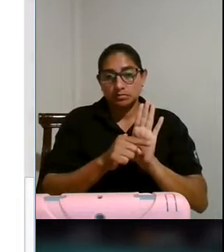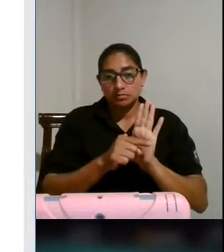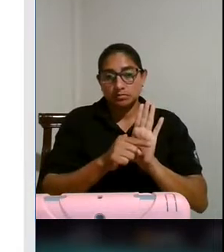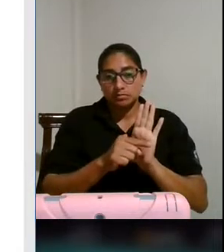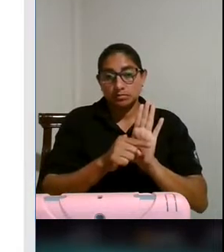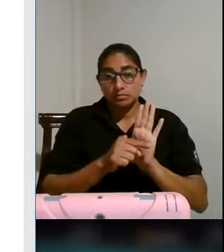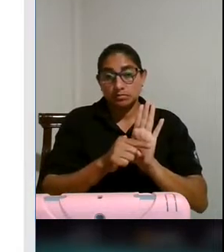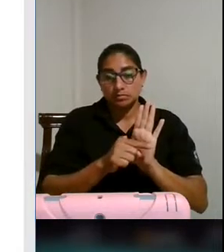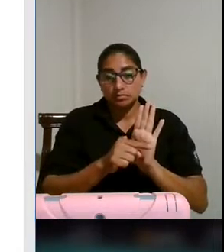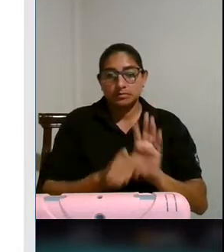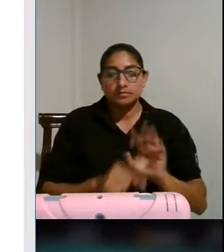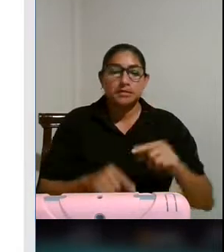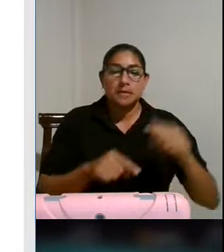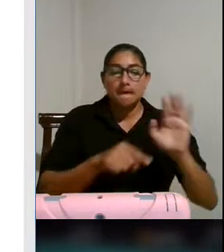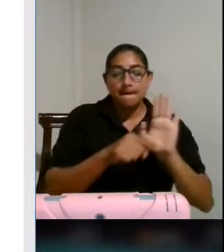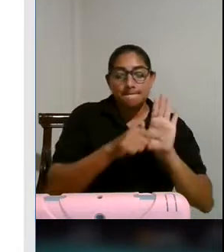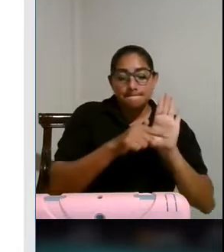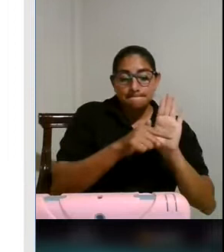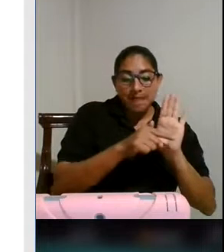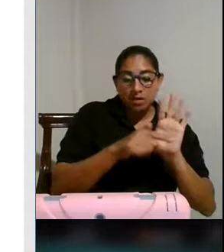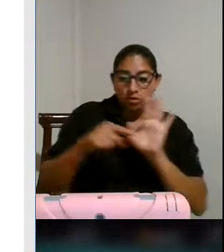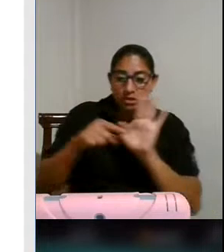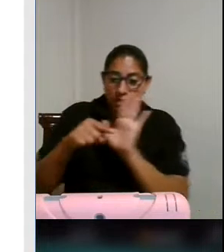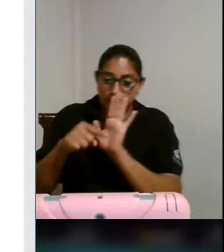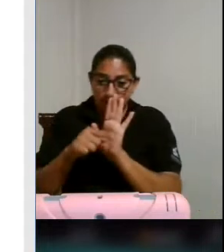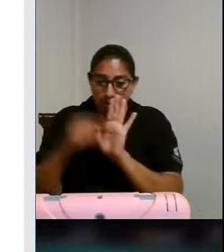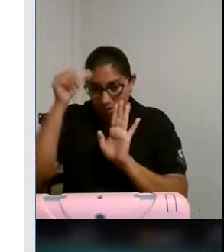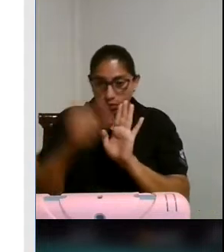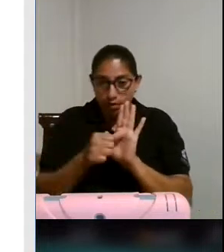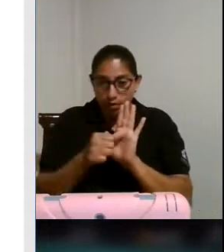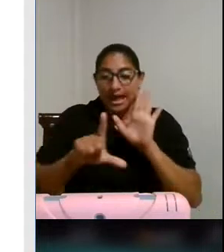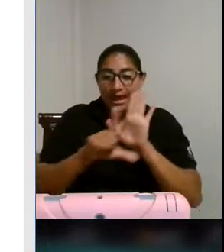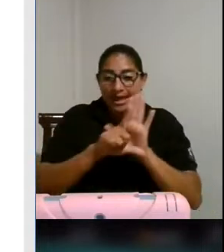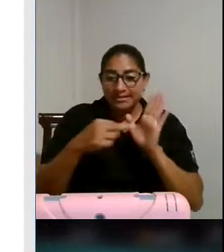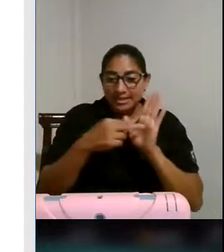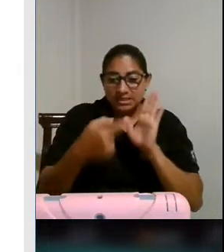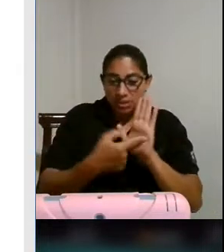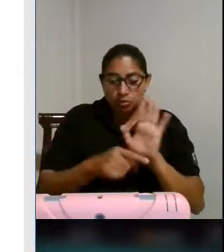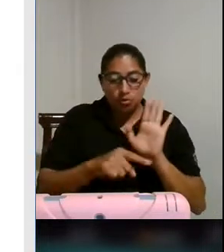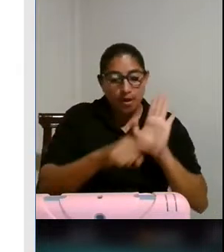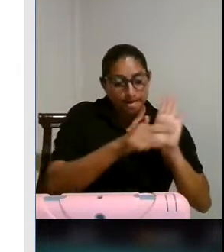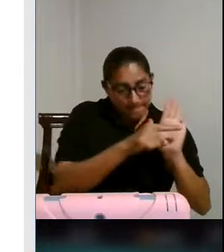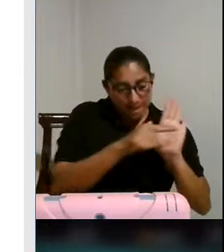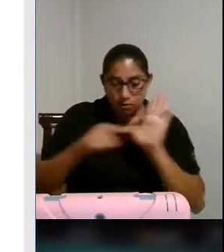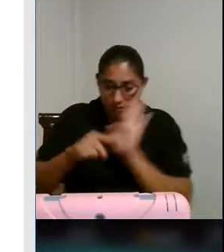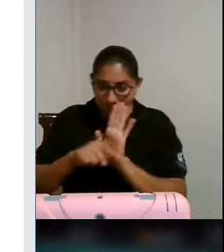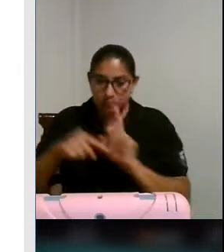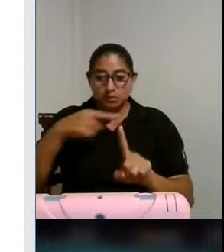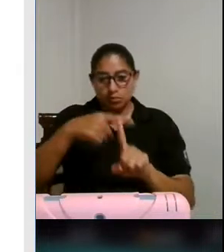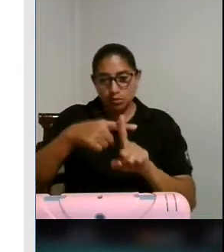Ahí nos va a dar 2x a la 2 menos